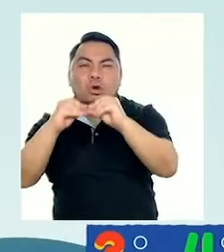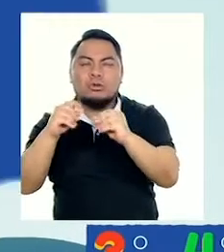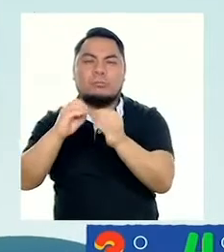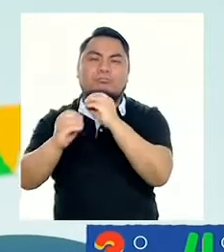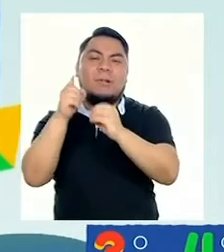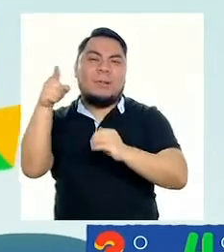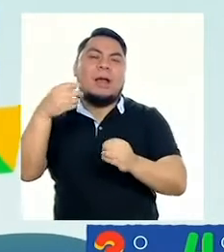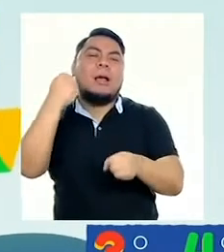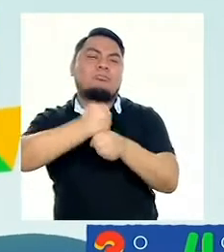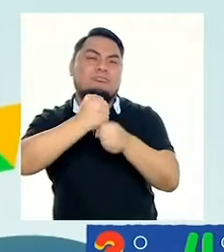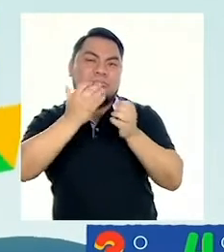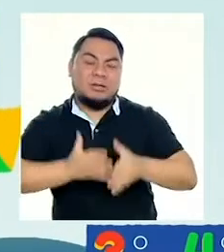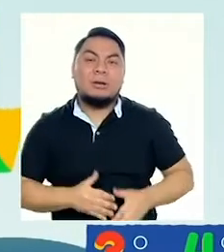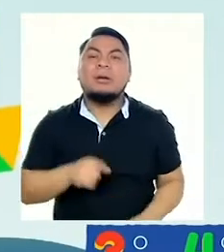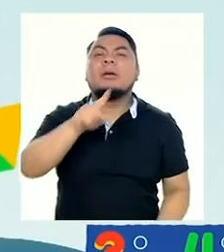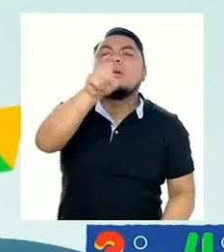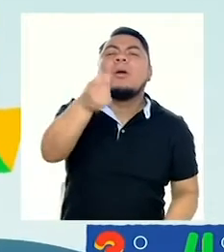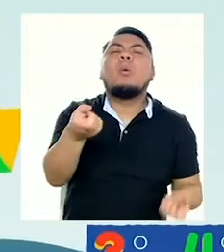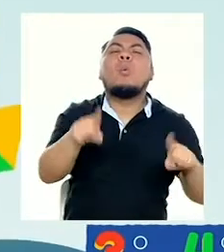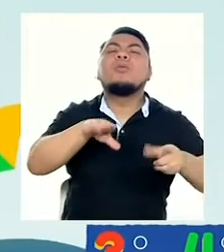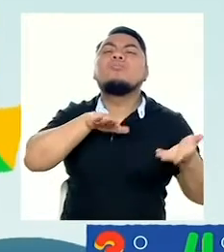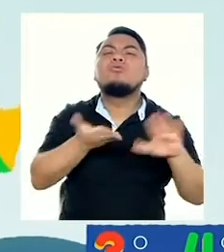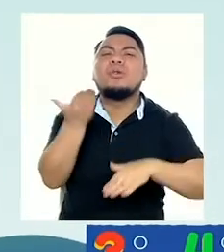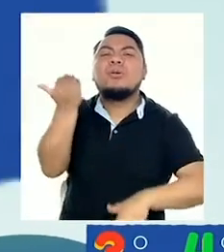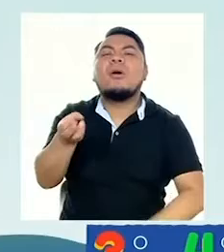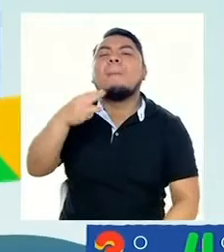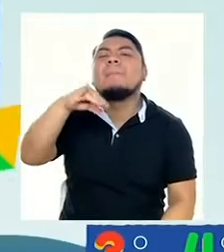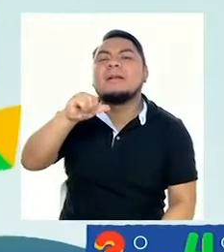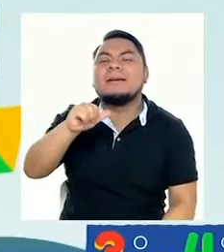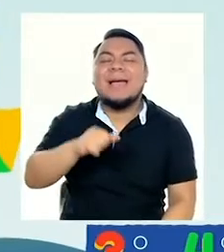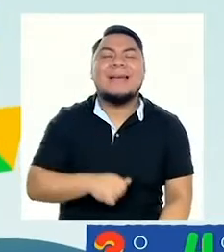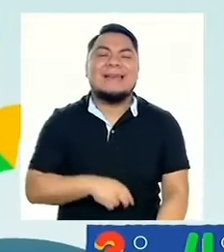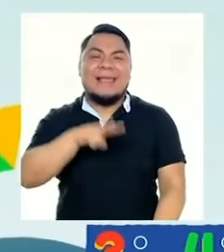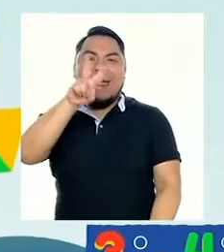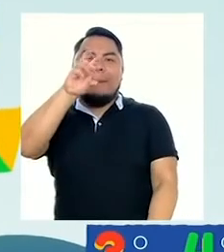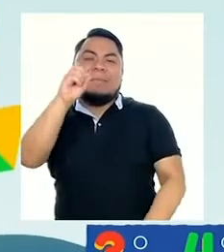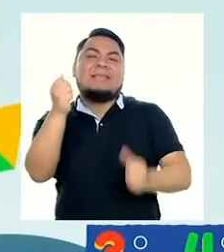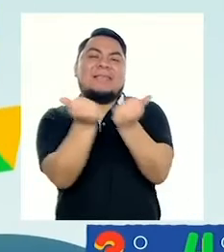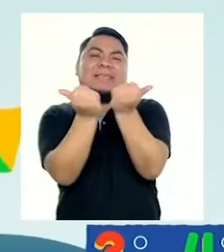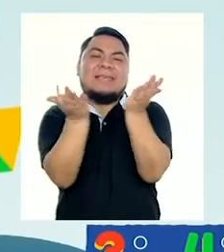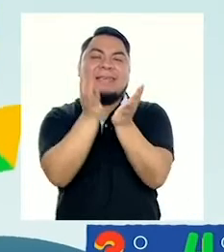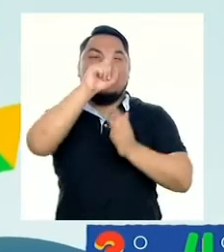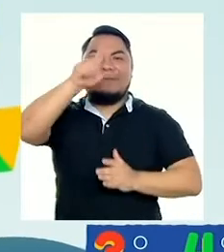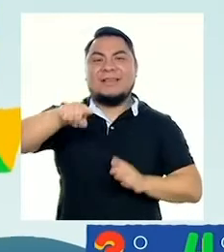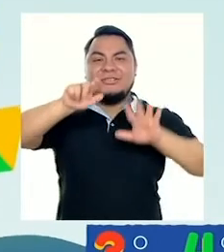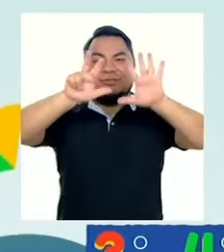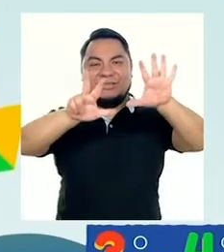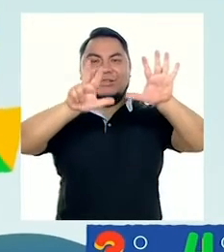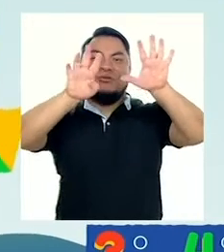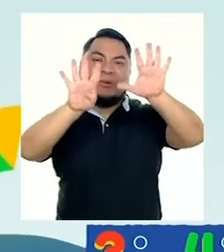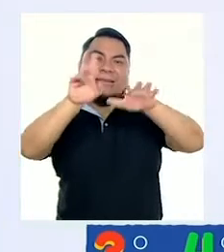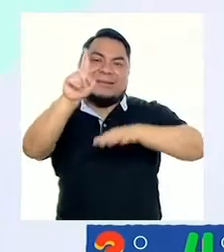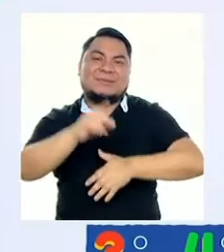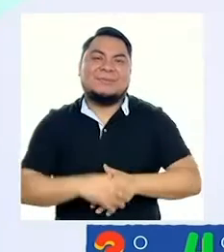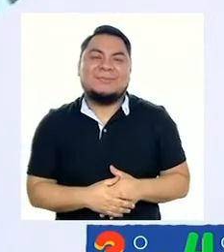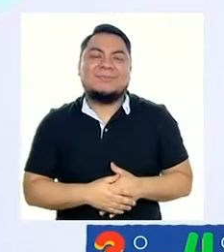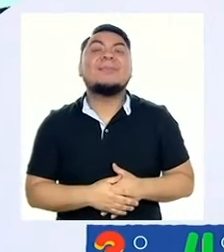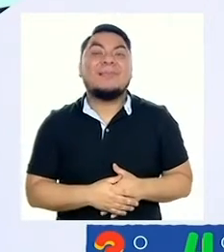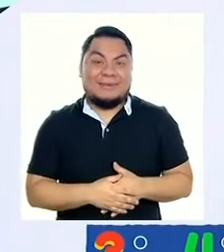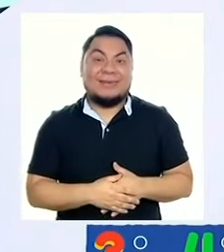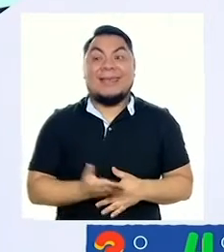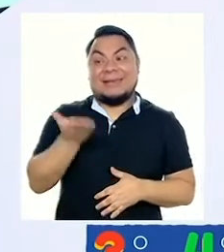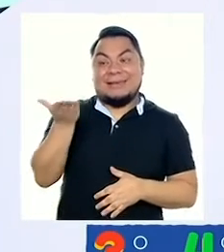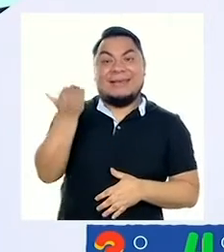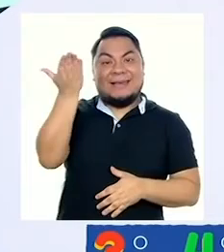¿Y cuándo murió María Trinidad de Enríquez? El 20 de abril de 1891.